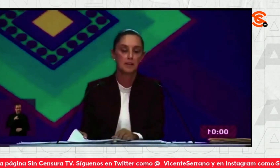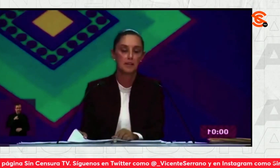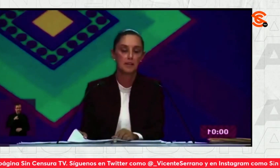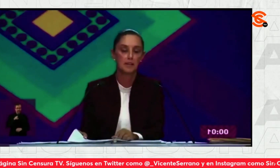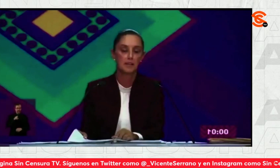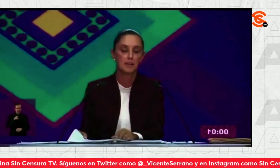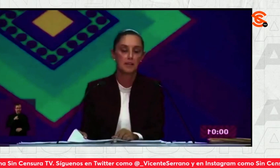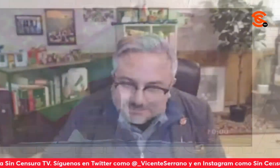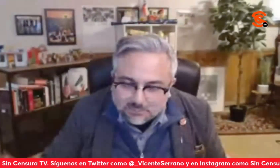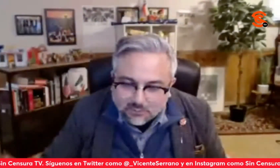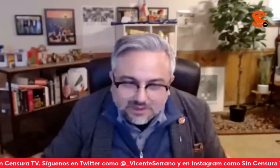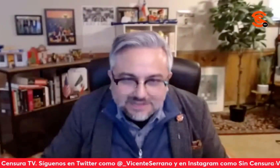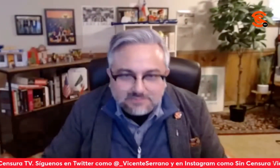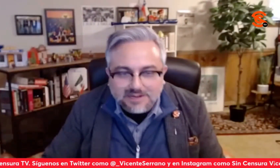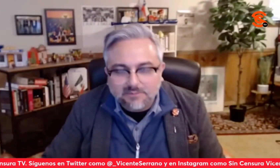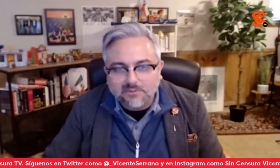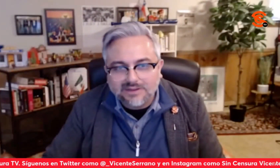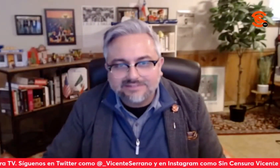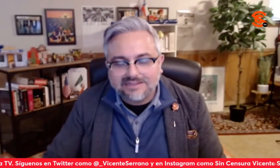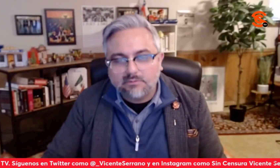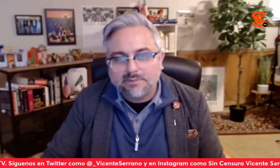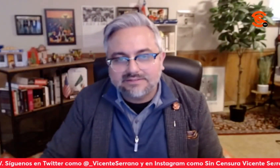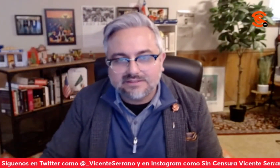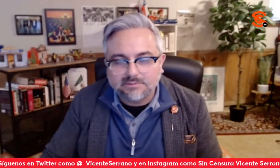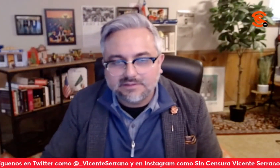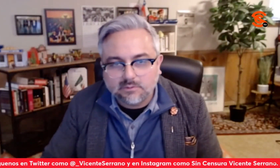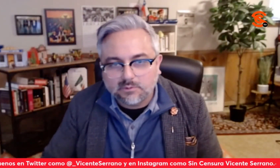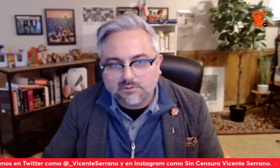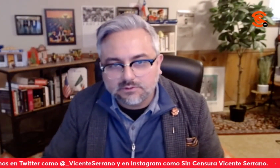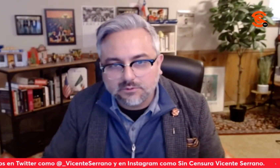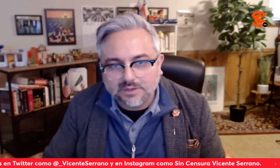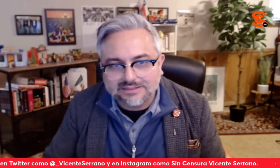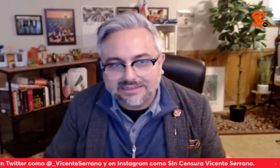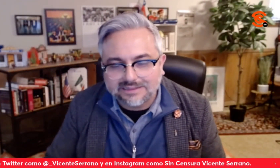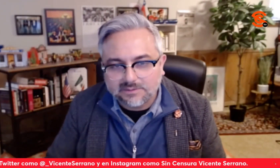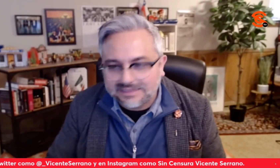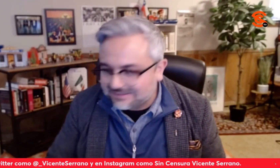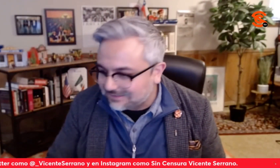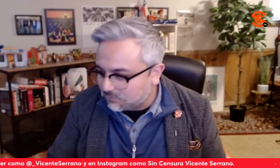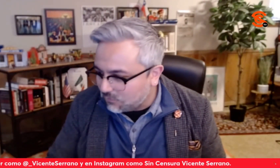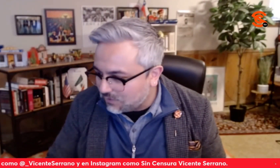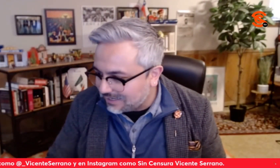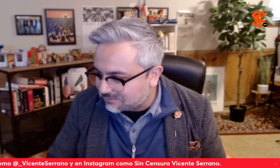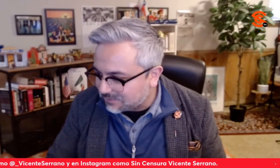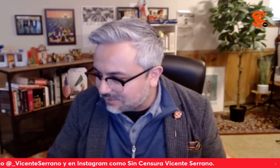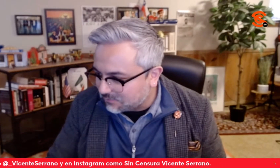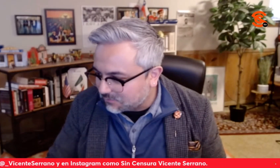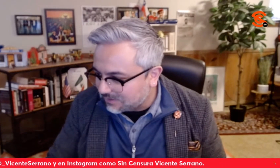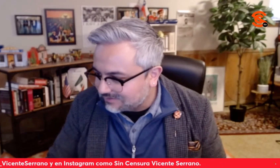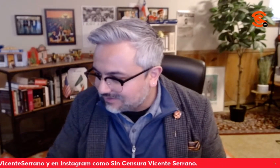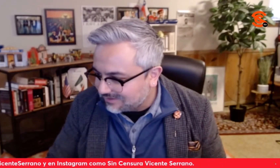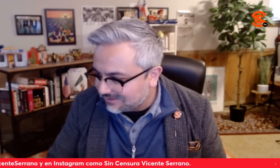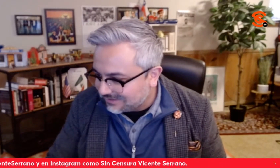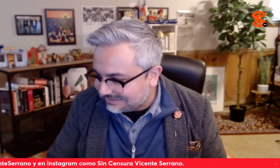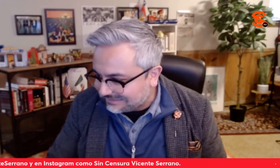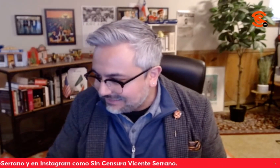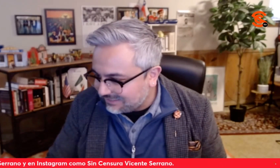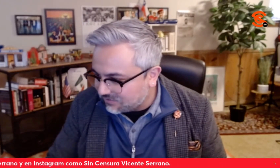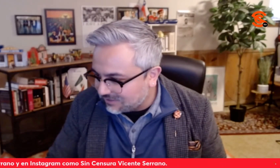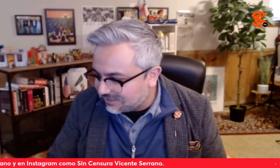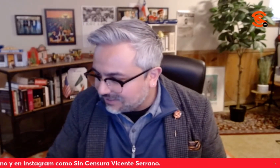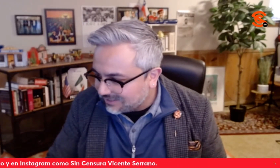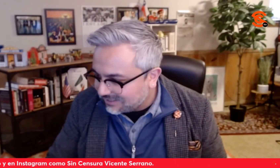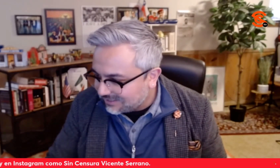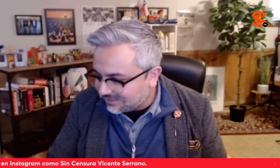inmobiliario bolas para borolas que estaba muy participativo Por cierto durante el debate bas para borolas